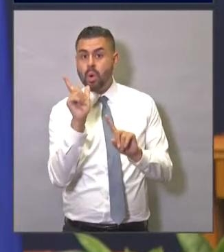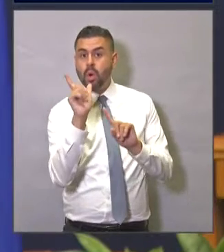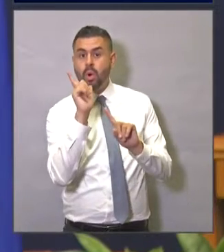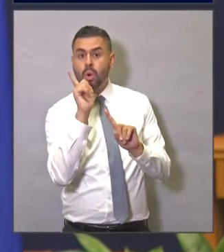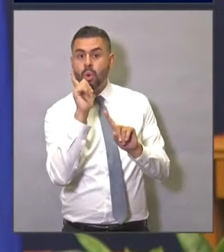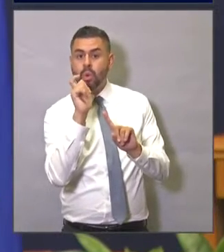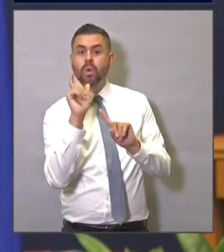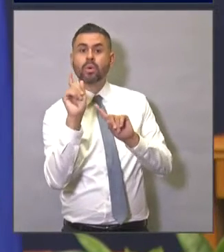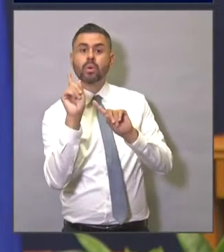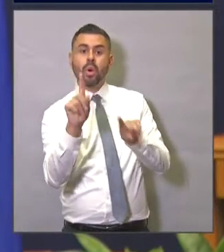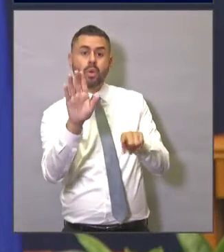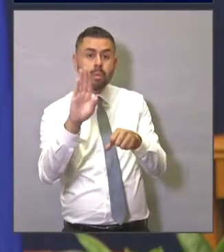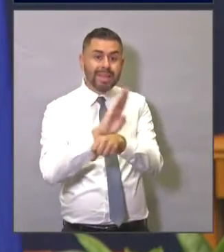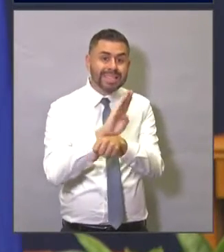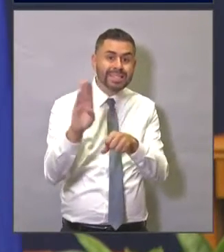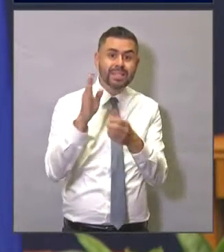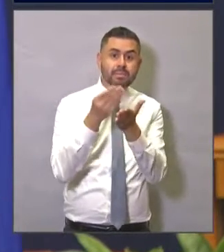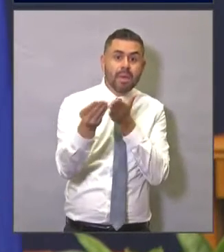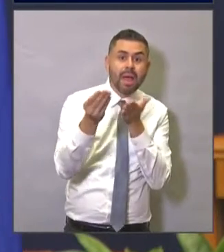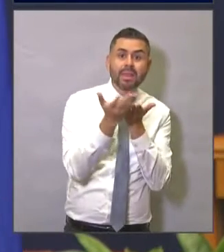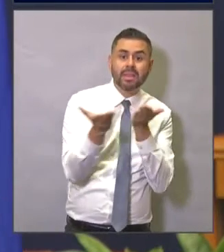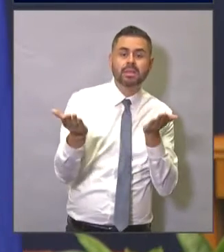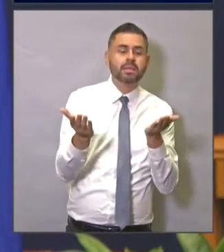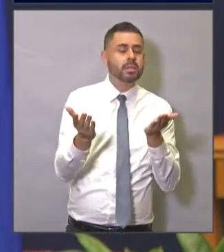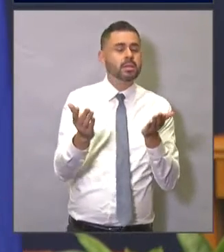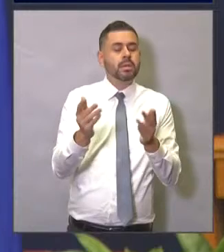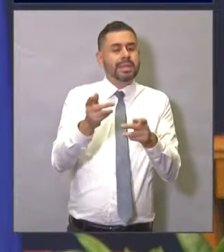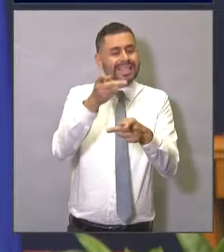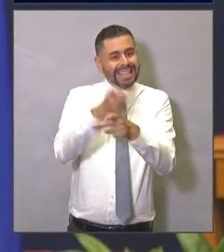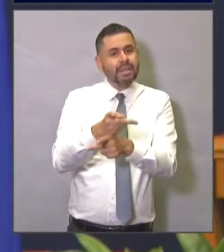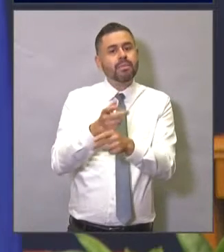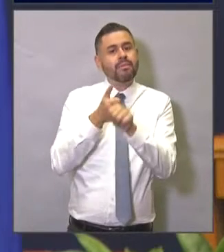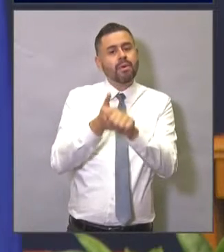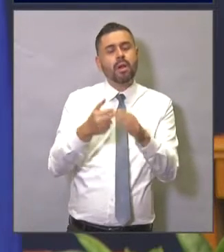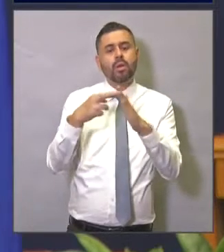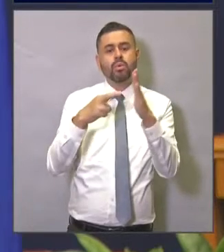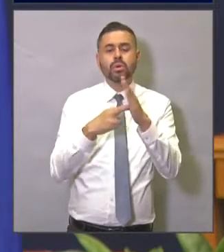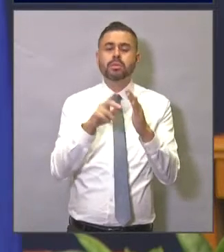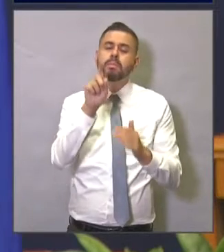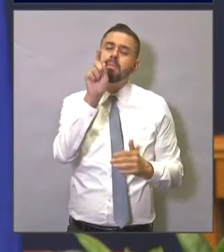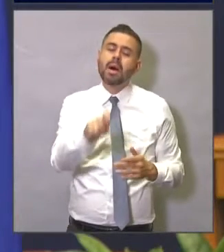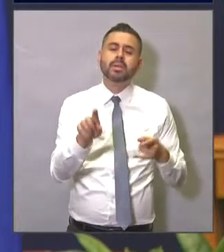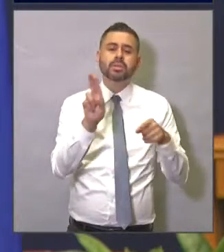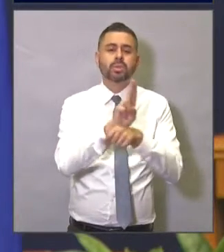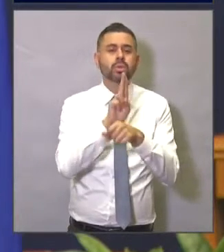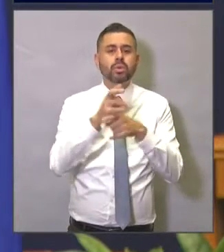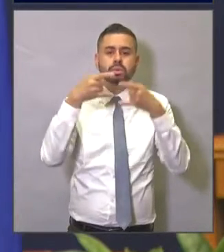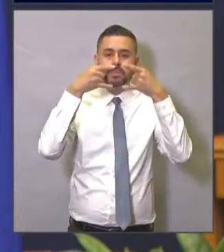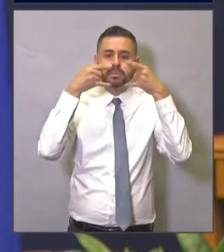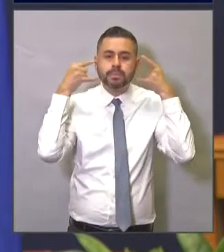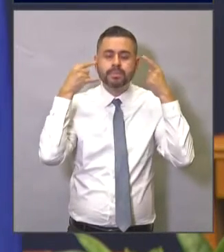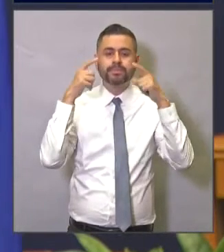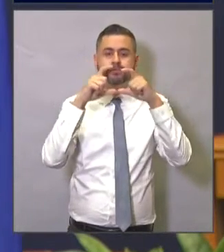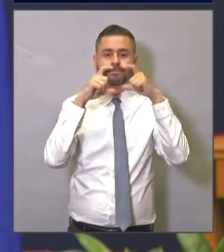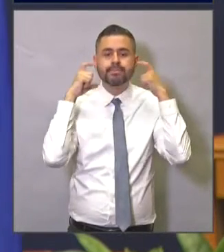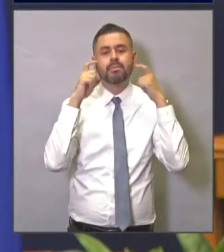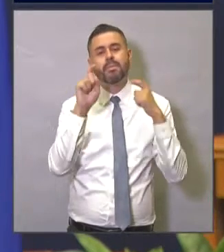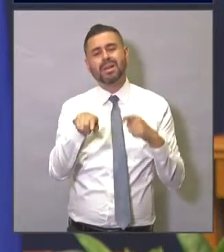físico de al menos de 6 pies y siempre hagan uso de las cubiertas para la cara.